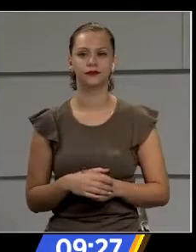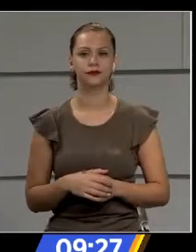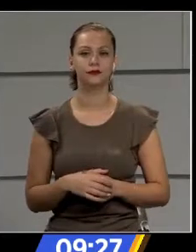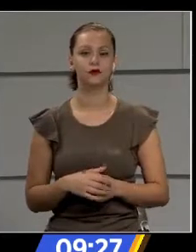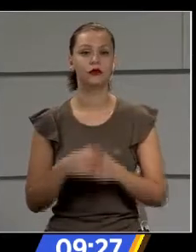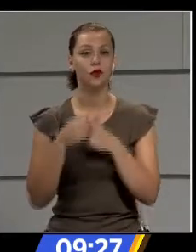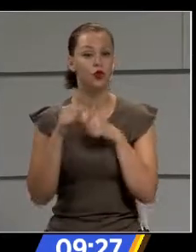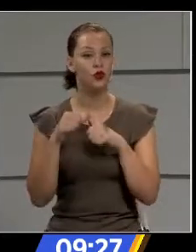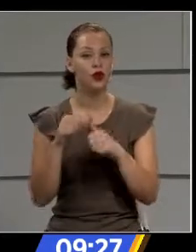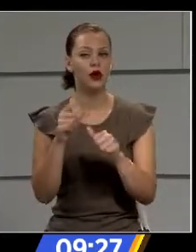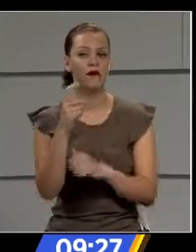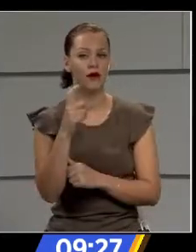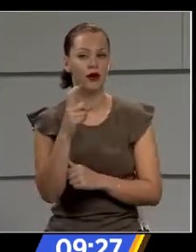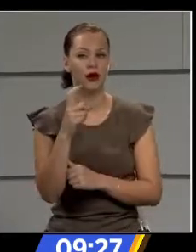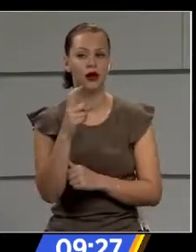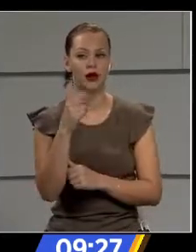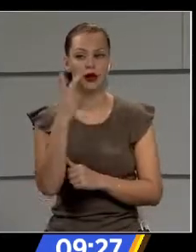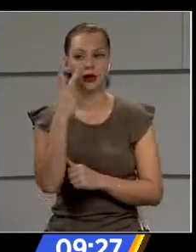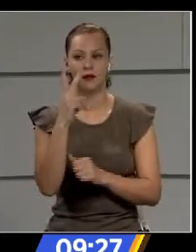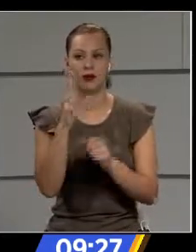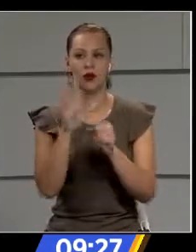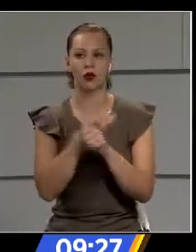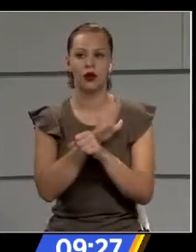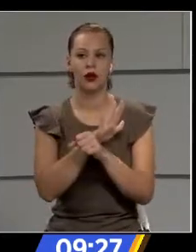Todavía falta, no se ve completo.